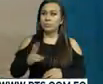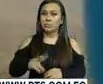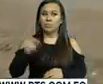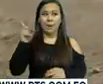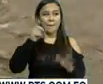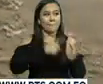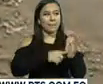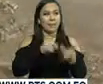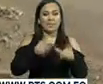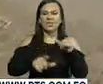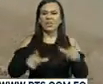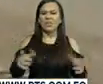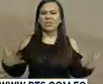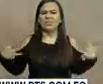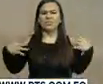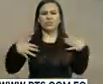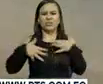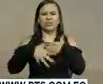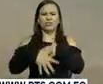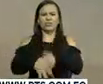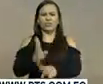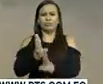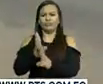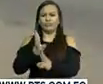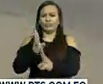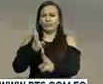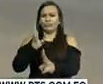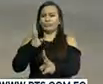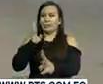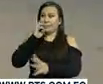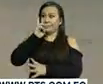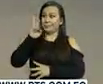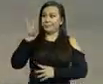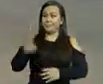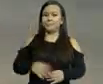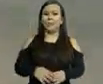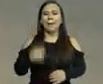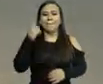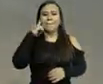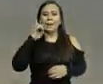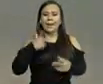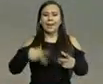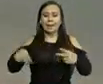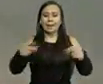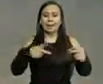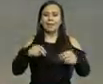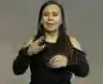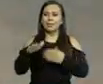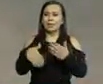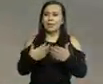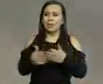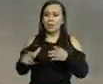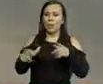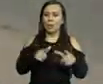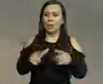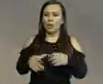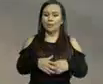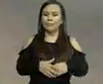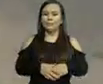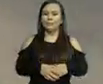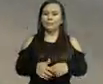de personas que llegan hasta este paradero para dirigirse a diferentes sectores del sur de guayaquil